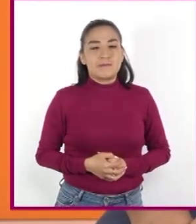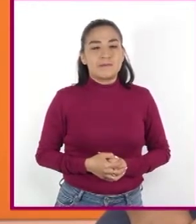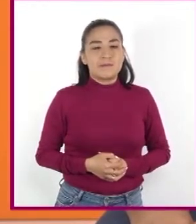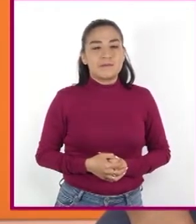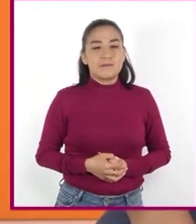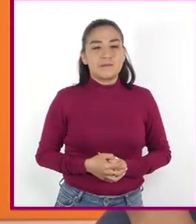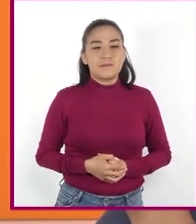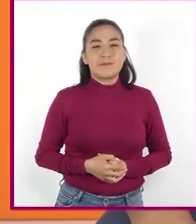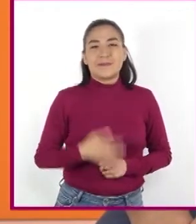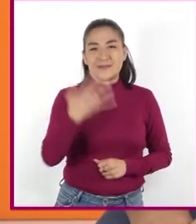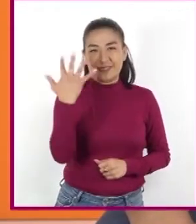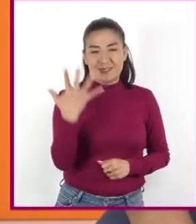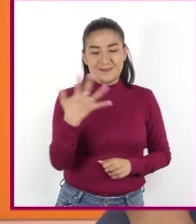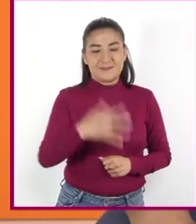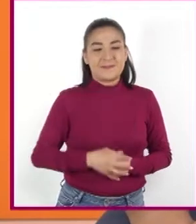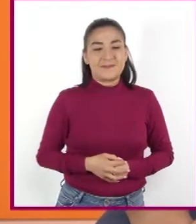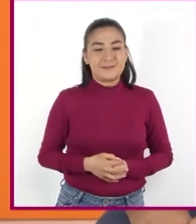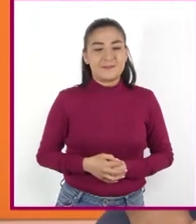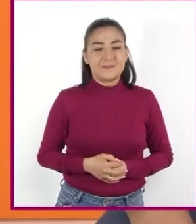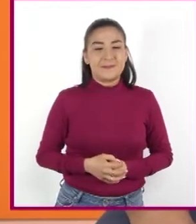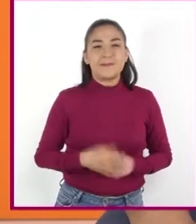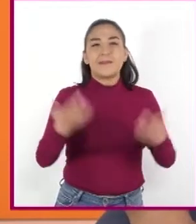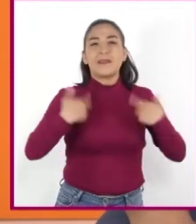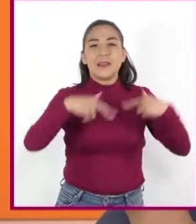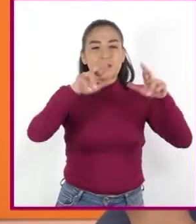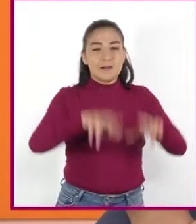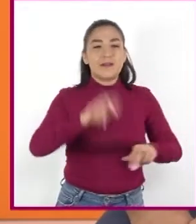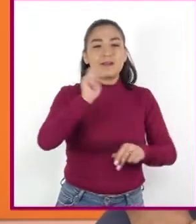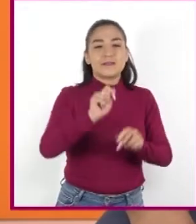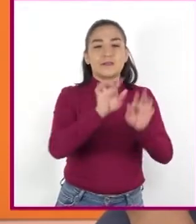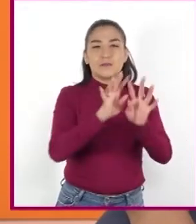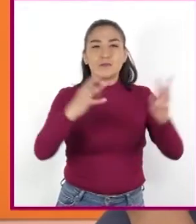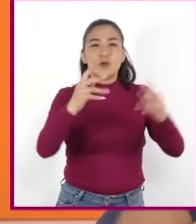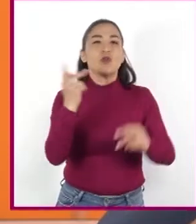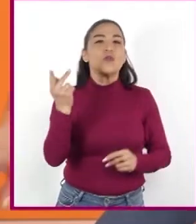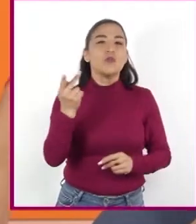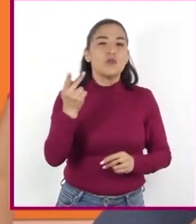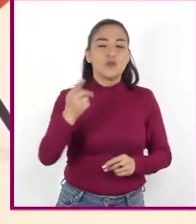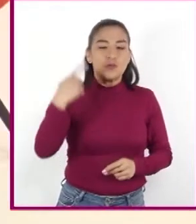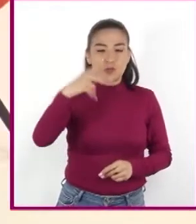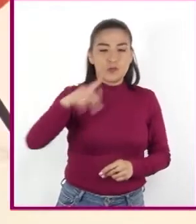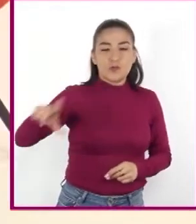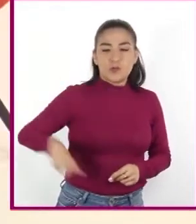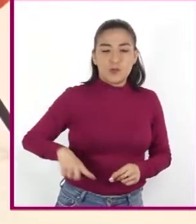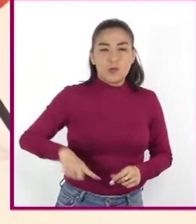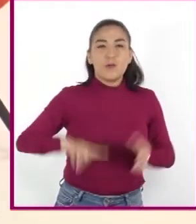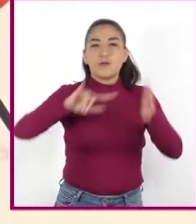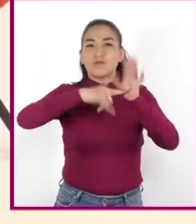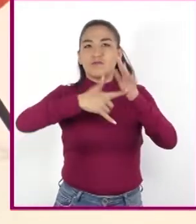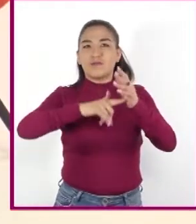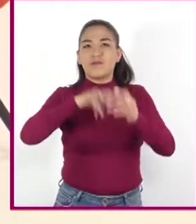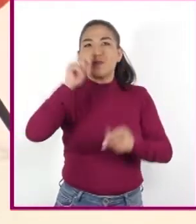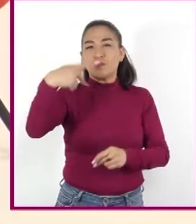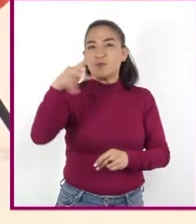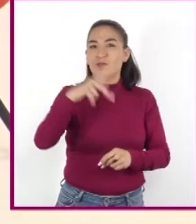Objeto 5. Representa la sede del gobierno con un reloj muy famoso.